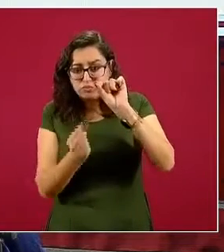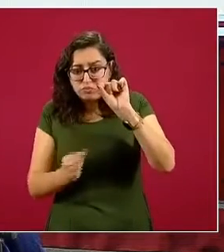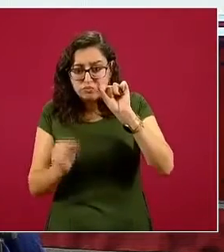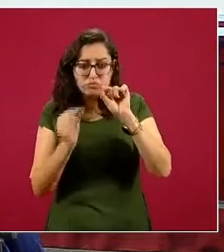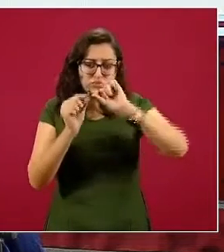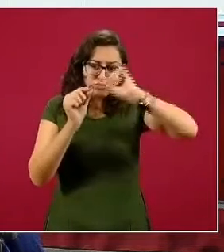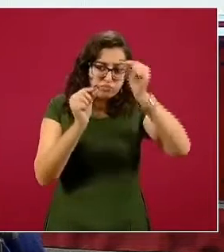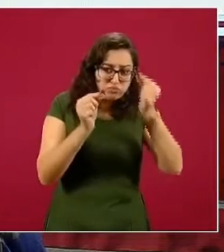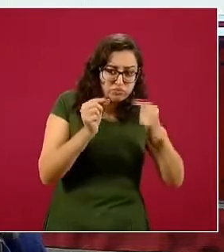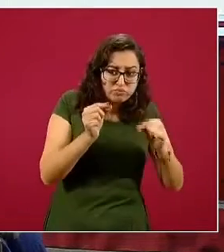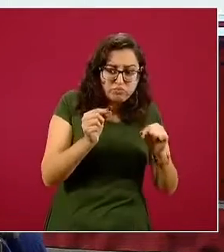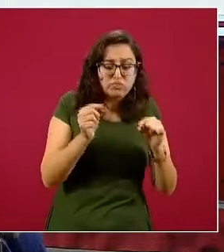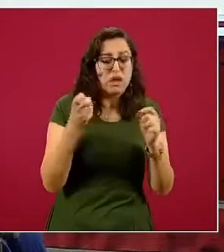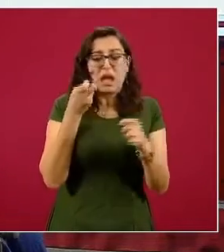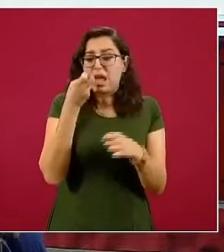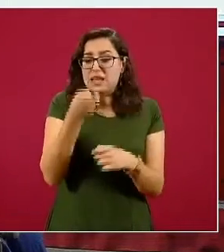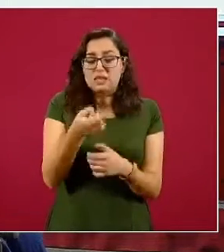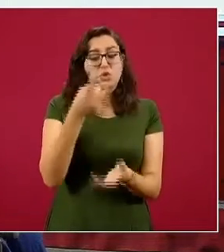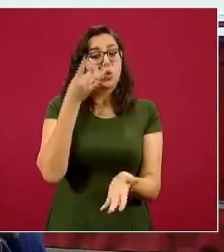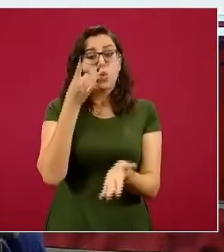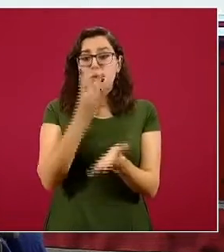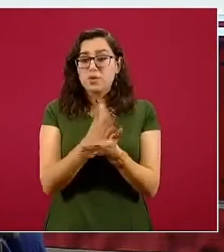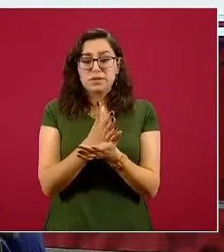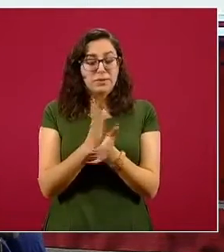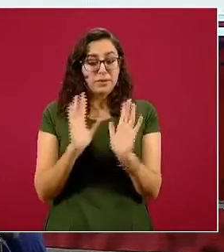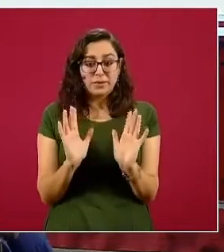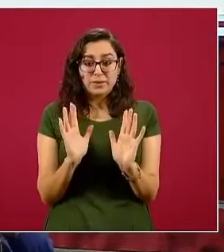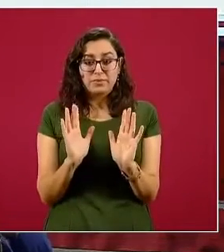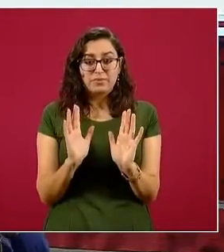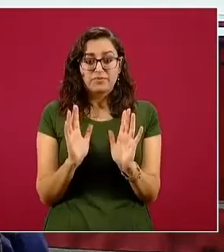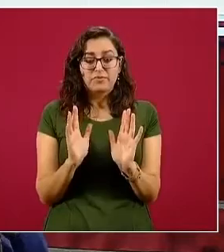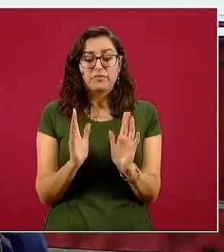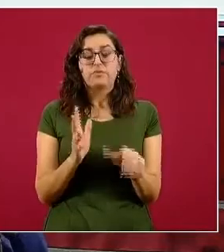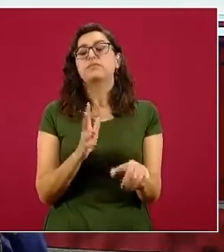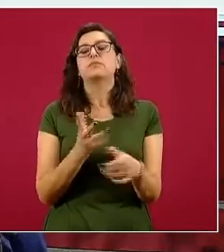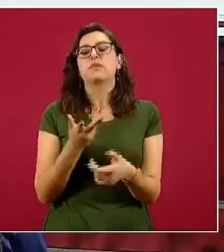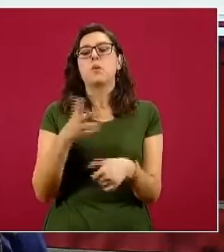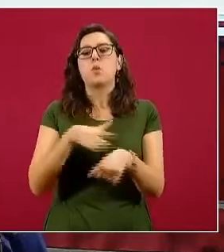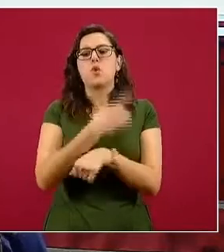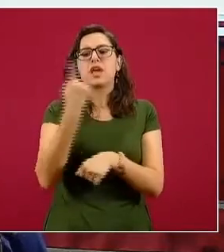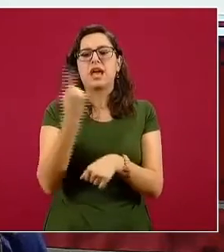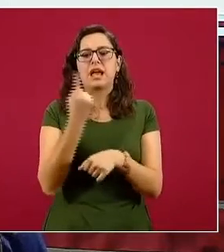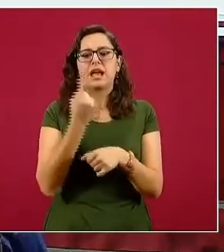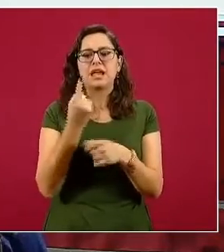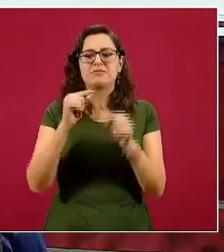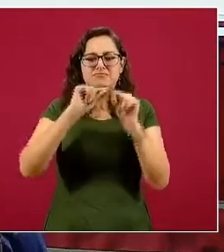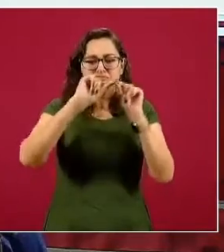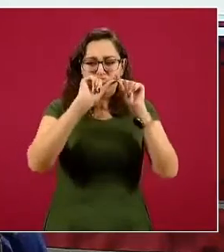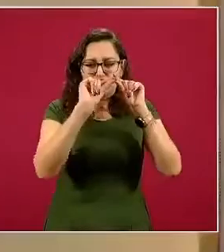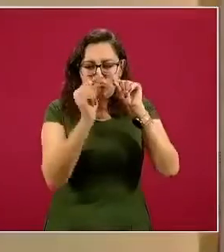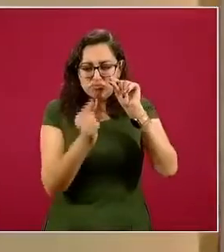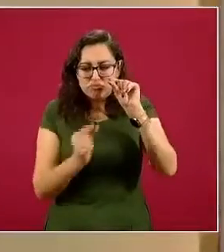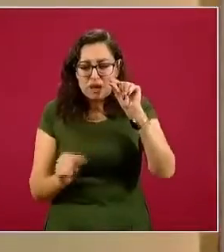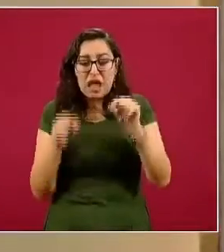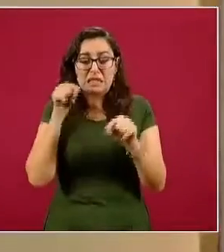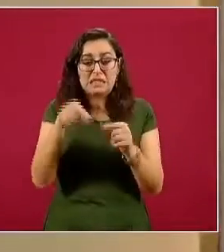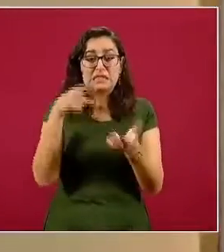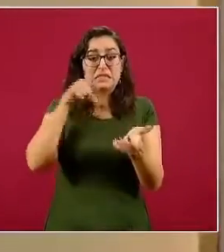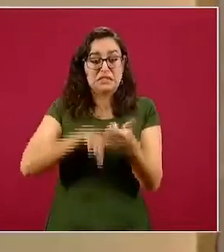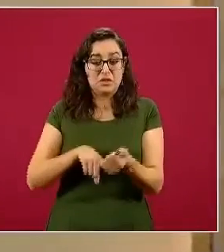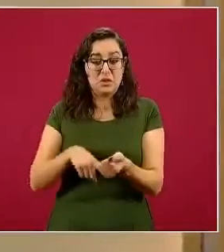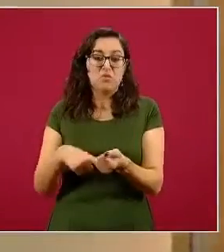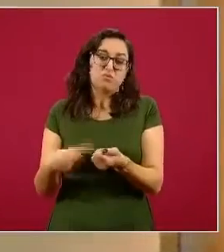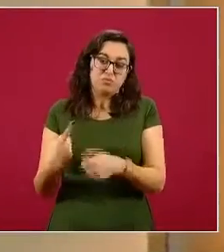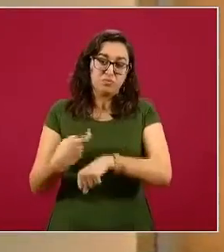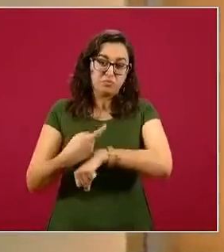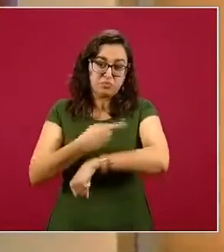conductos deferentes, su única función de ellos es el paso y el trayecto de los espermas, que